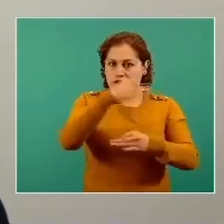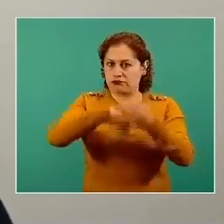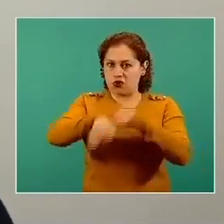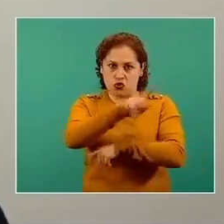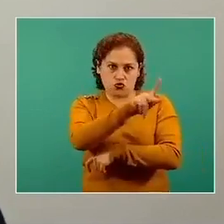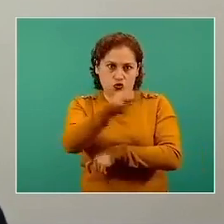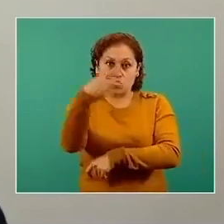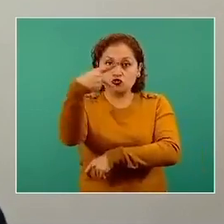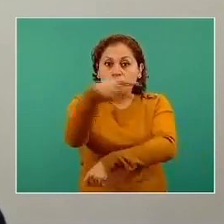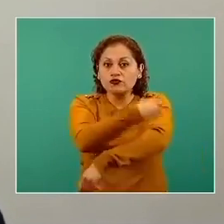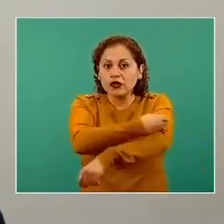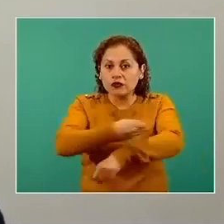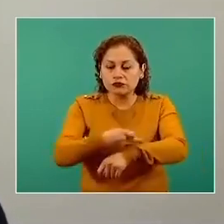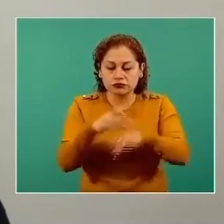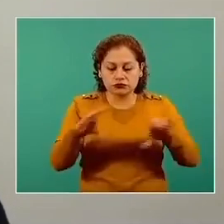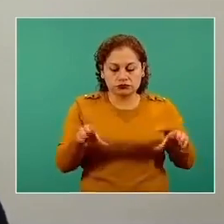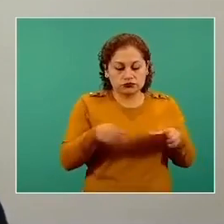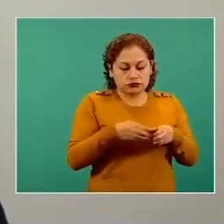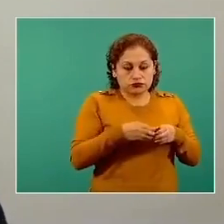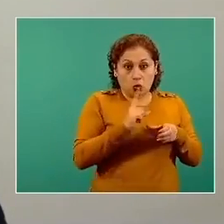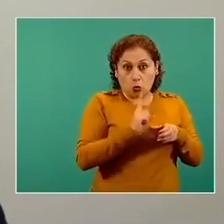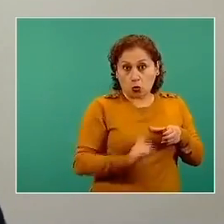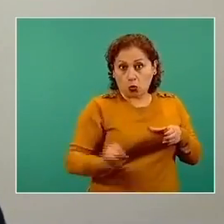porque resultaría contraproducente.